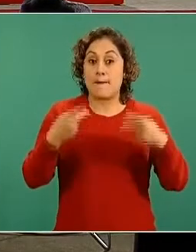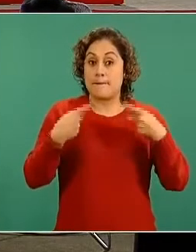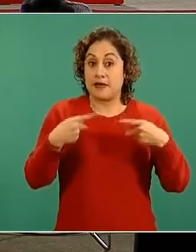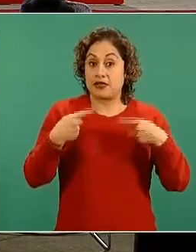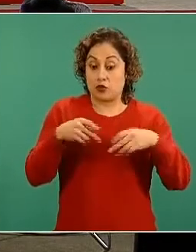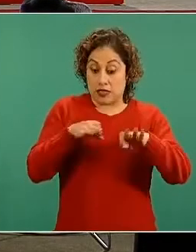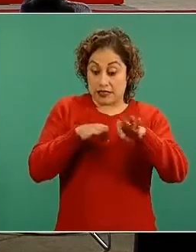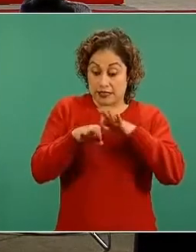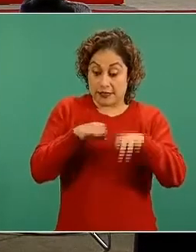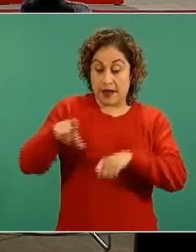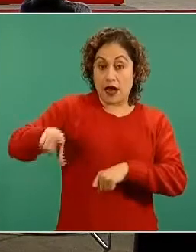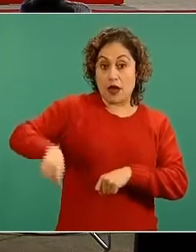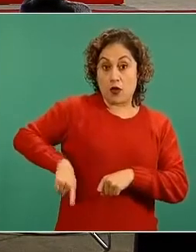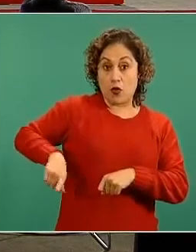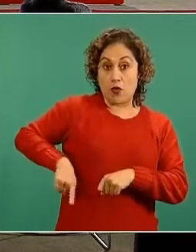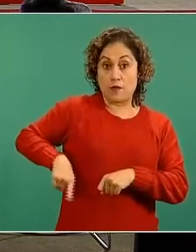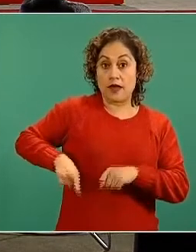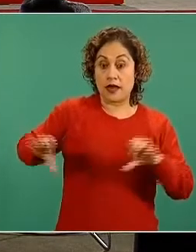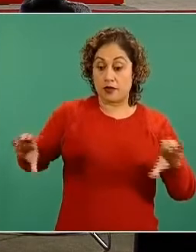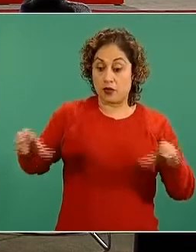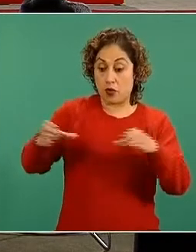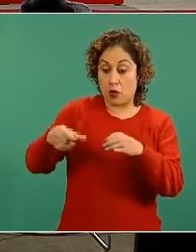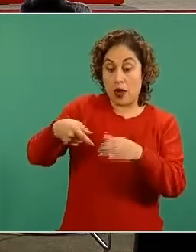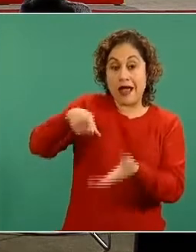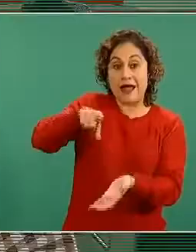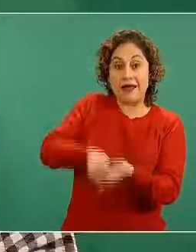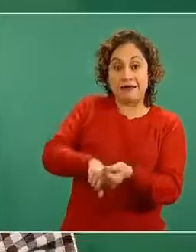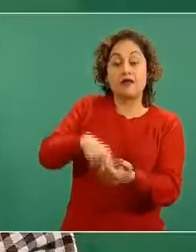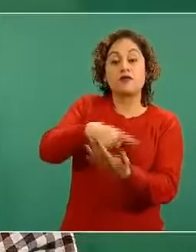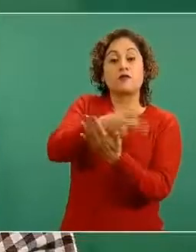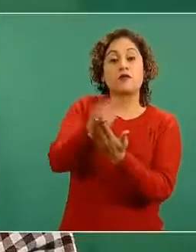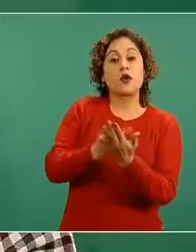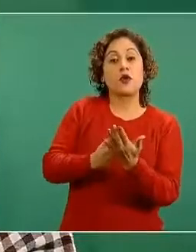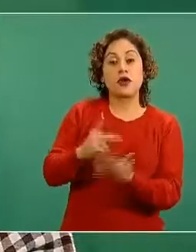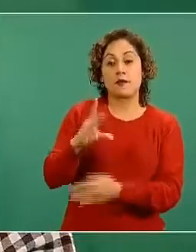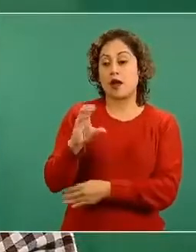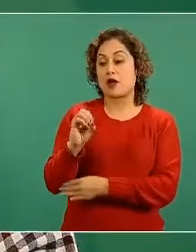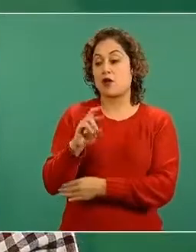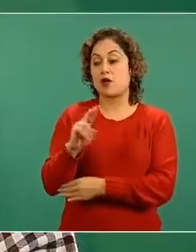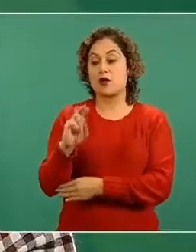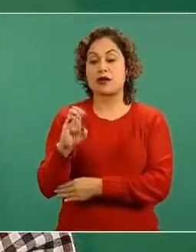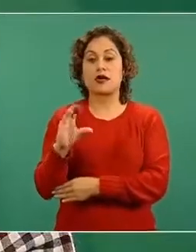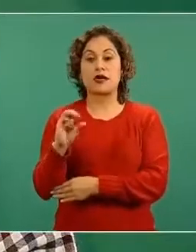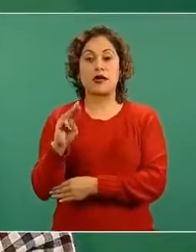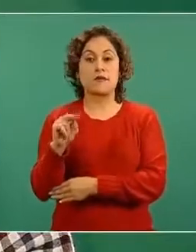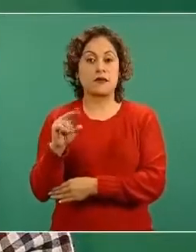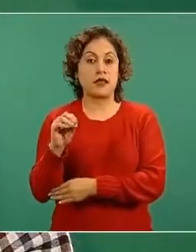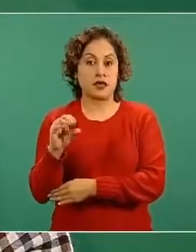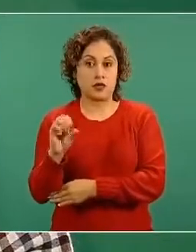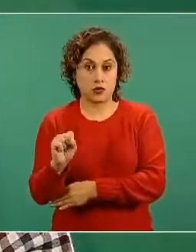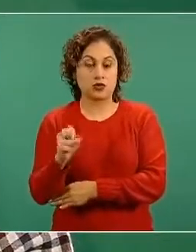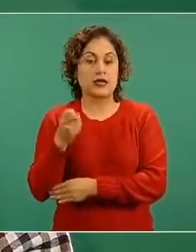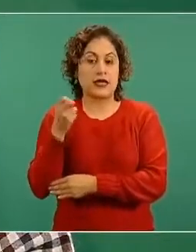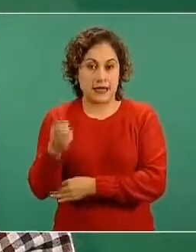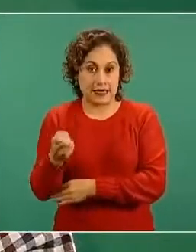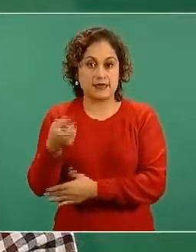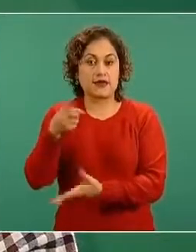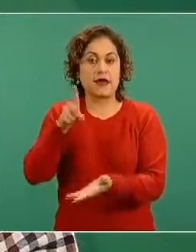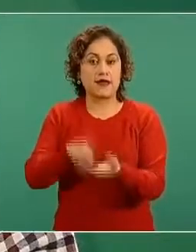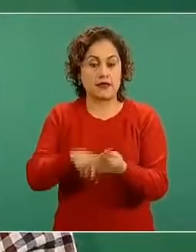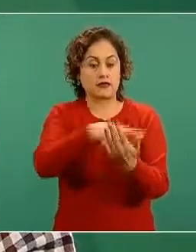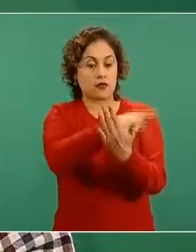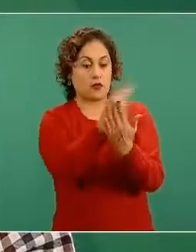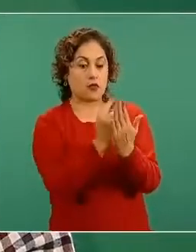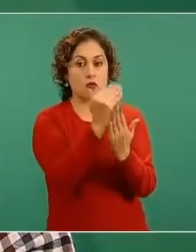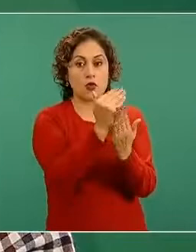de las brigadas Correcaminos, son de hecho quienes coordinan las brigadas Correcaminos y está indicado en el plan de vacunación que